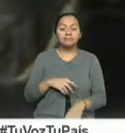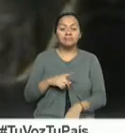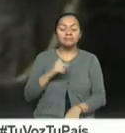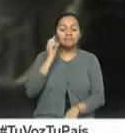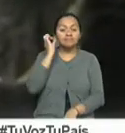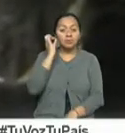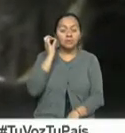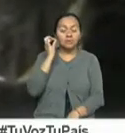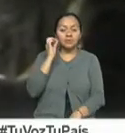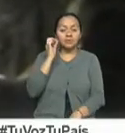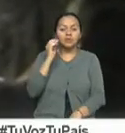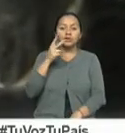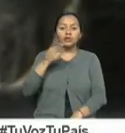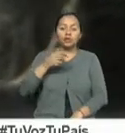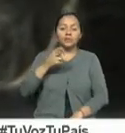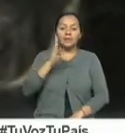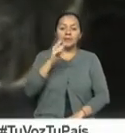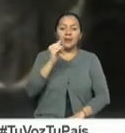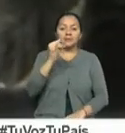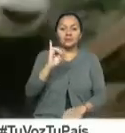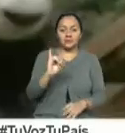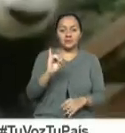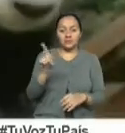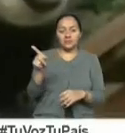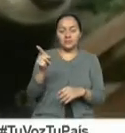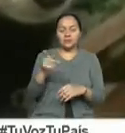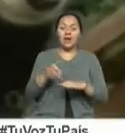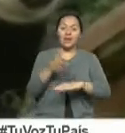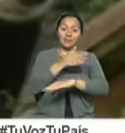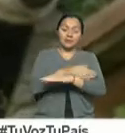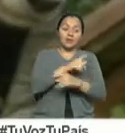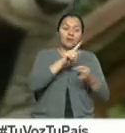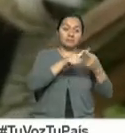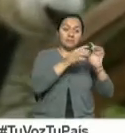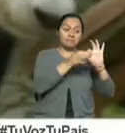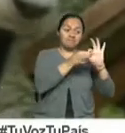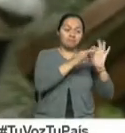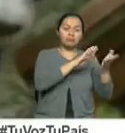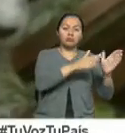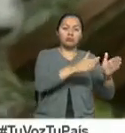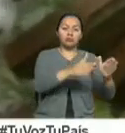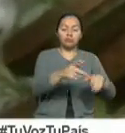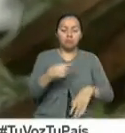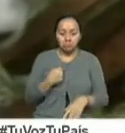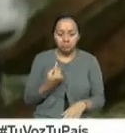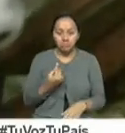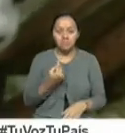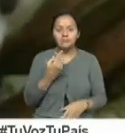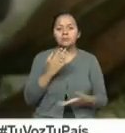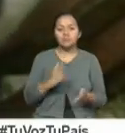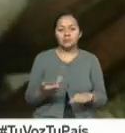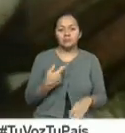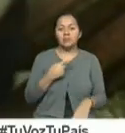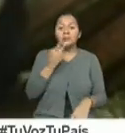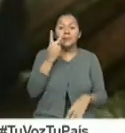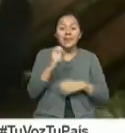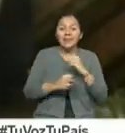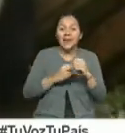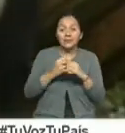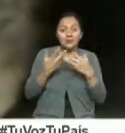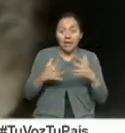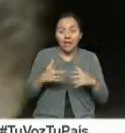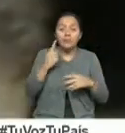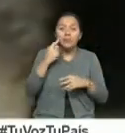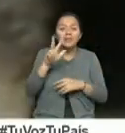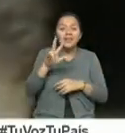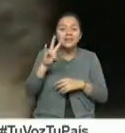llamada Basi vivió así bastante más tiempo que sus congéneres, ya que los pandas tienen una esperanza de vida de unos 20 años. Los ejemplares